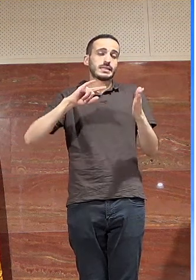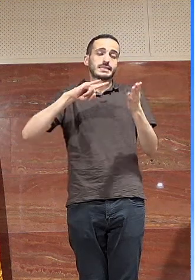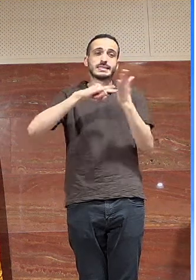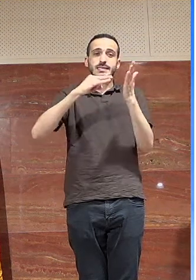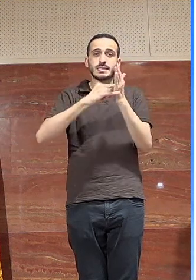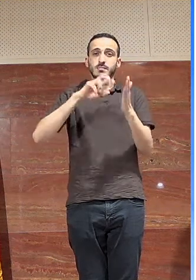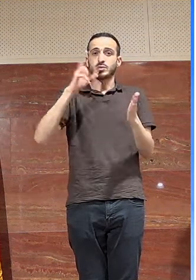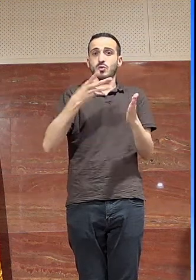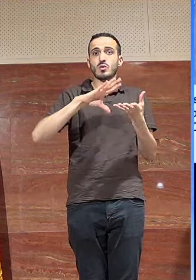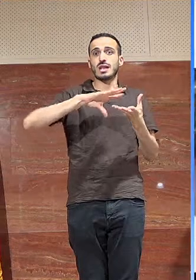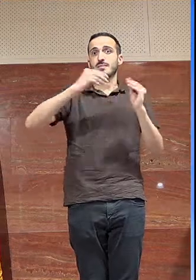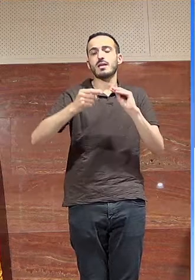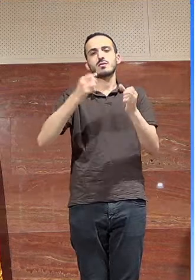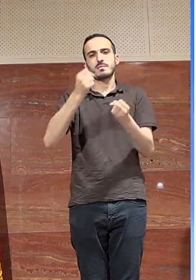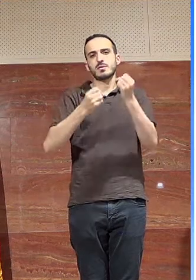los vehículos.